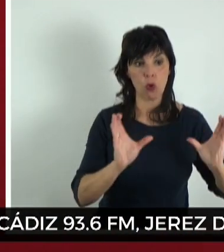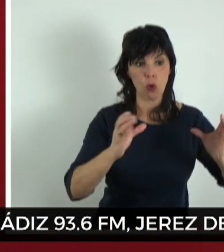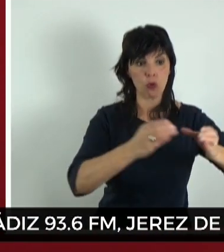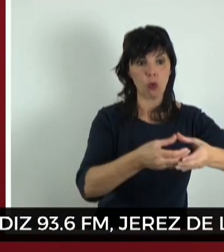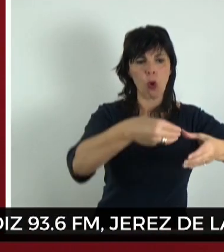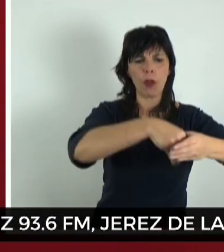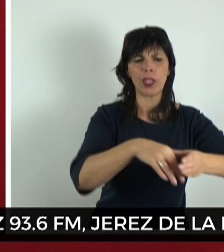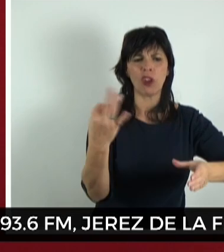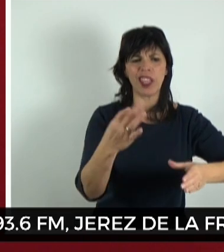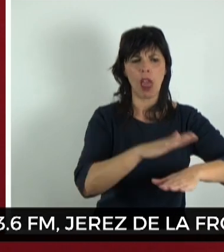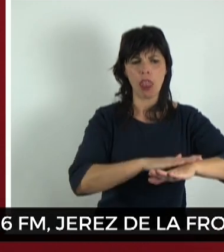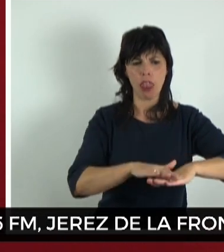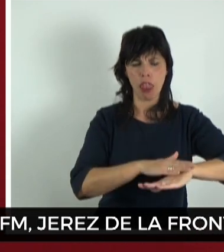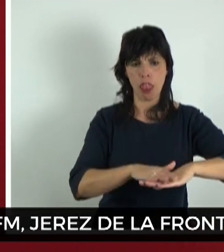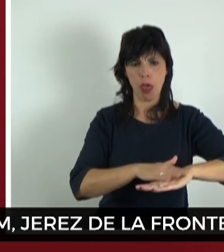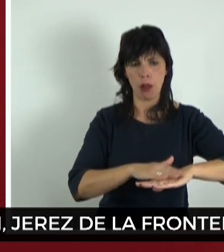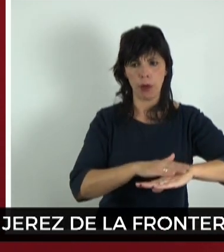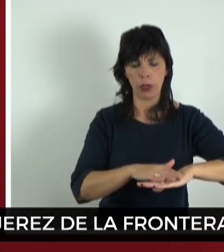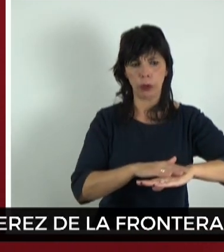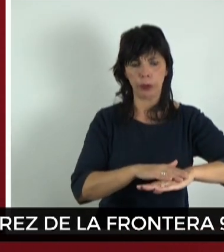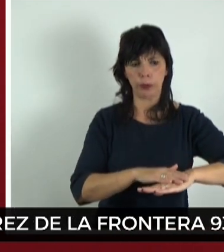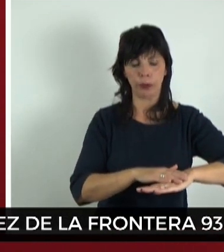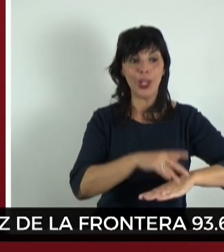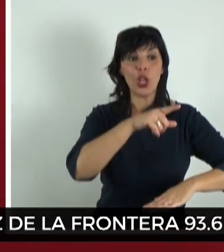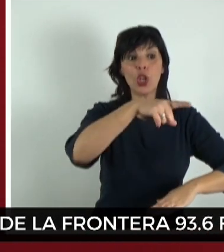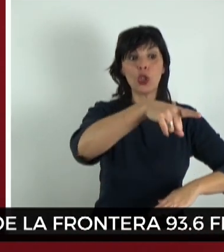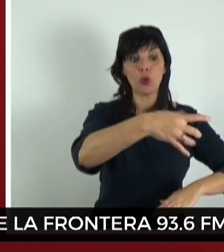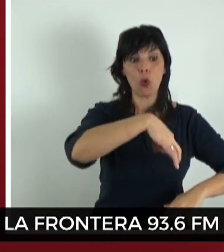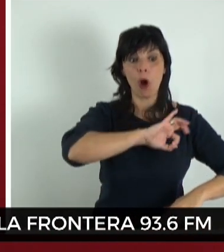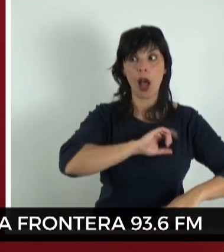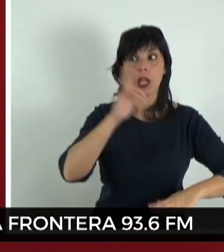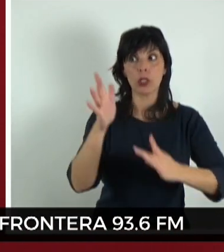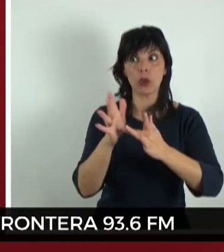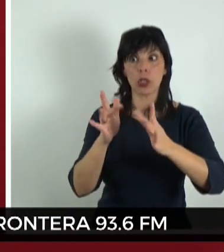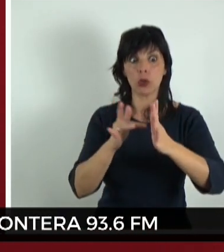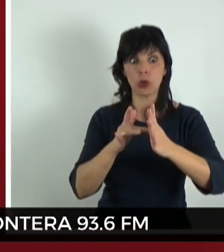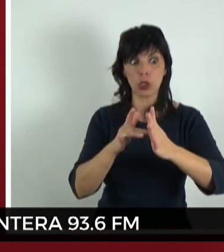en el momento que tú recibiste a Jesucristo como Salvador,